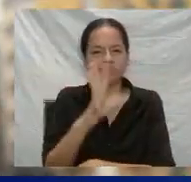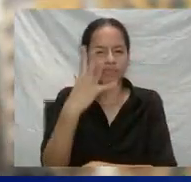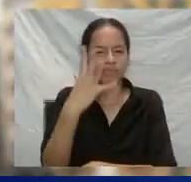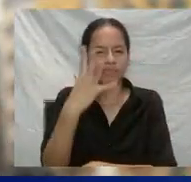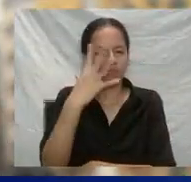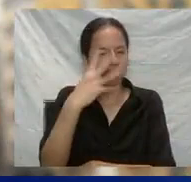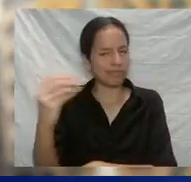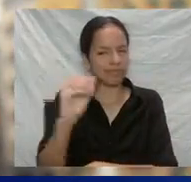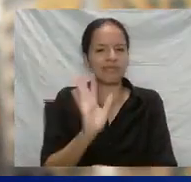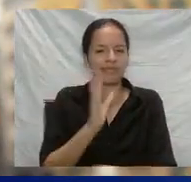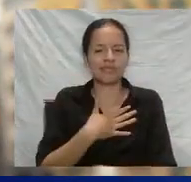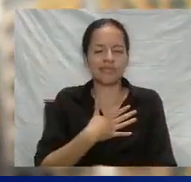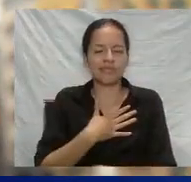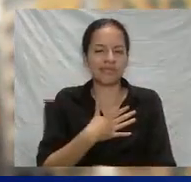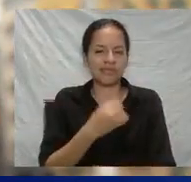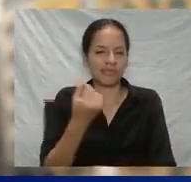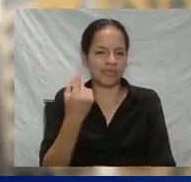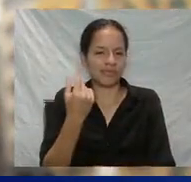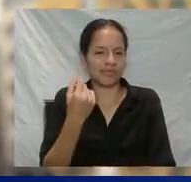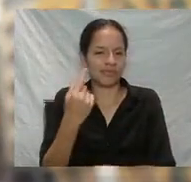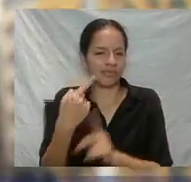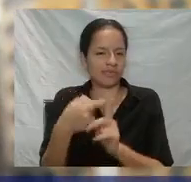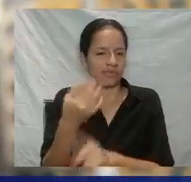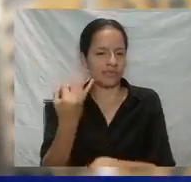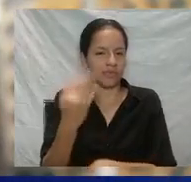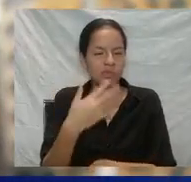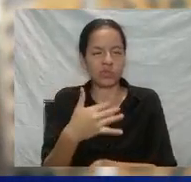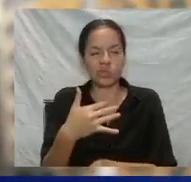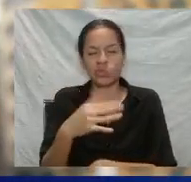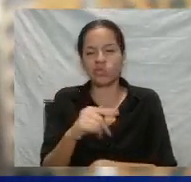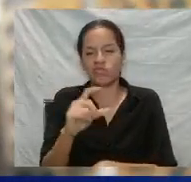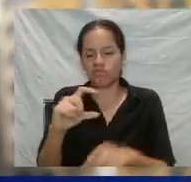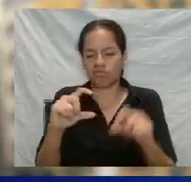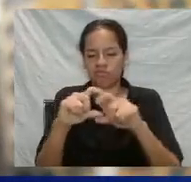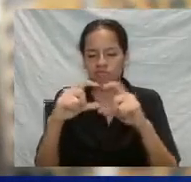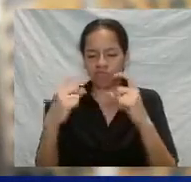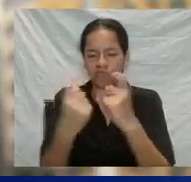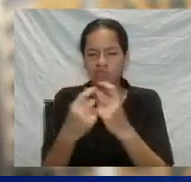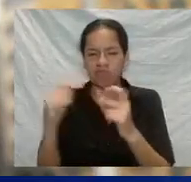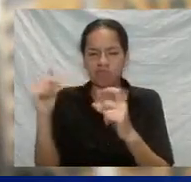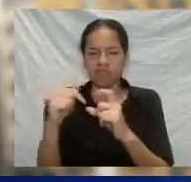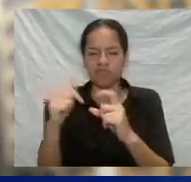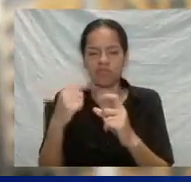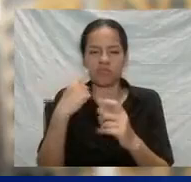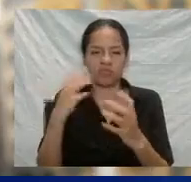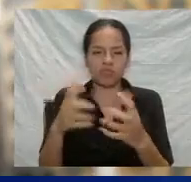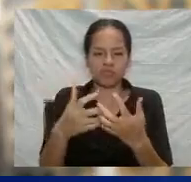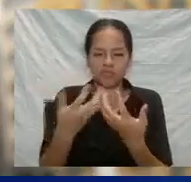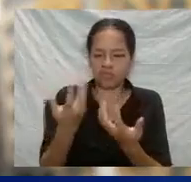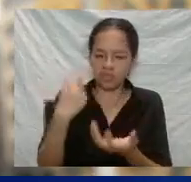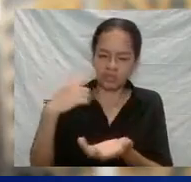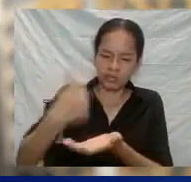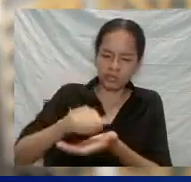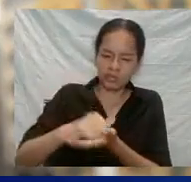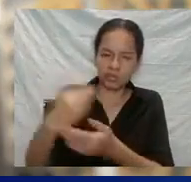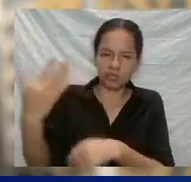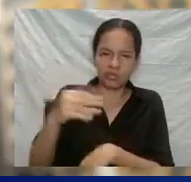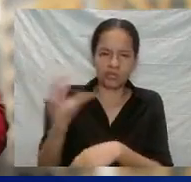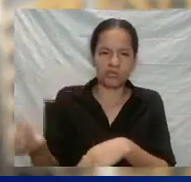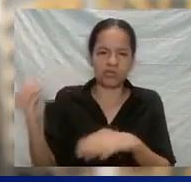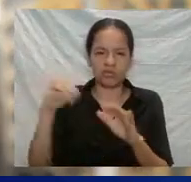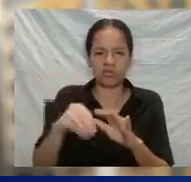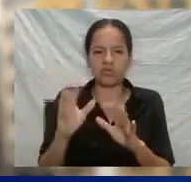un sensor de estrés con una led y está norma te hace es este un arrocito con un conpes adif ya pues no seguir